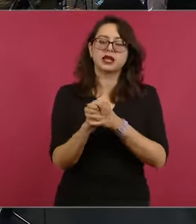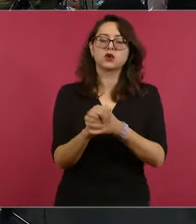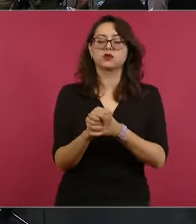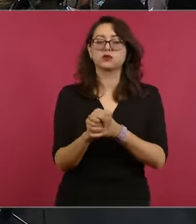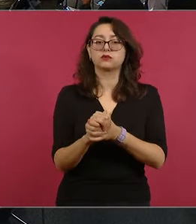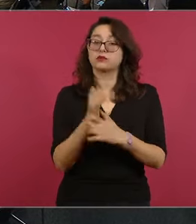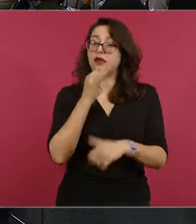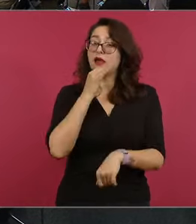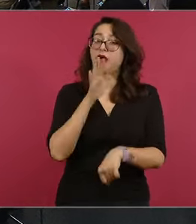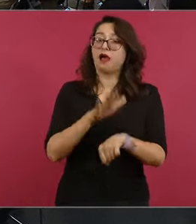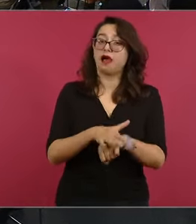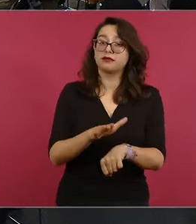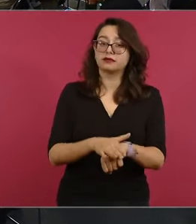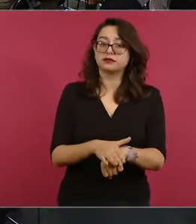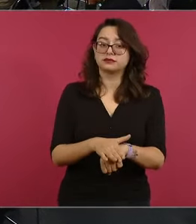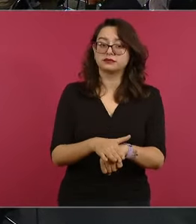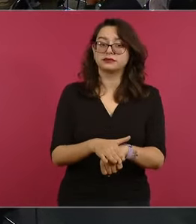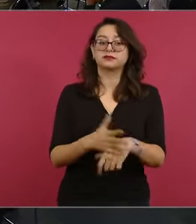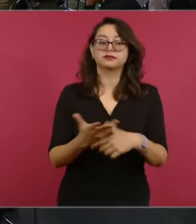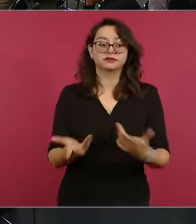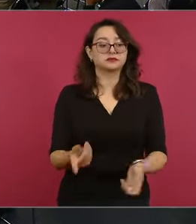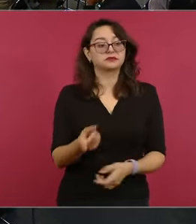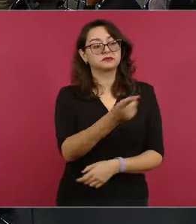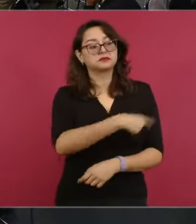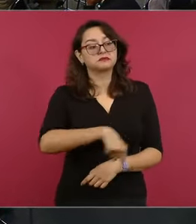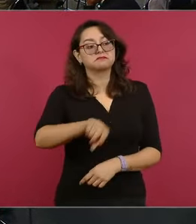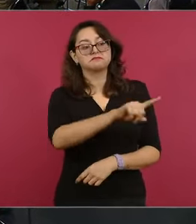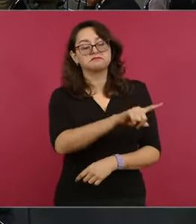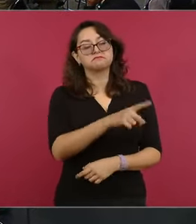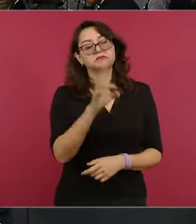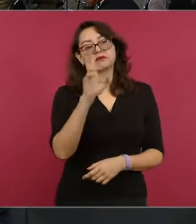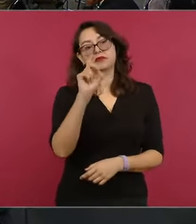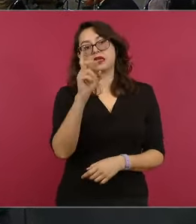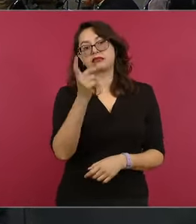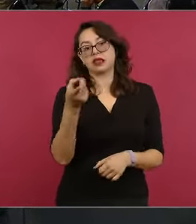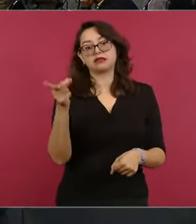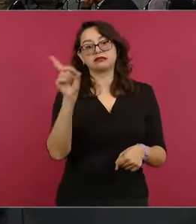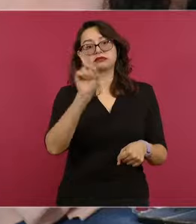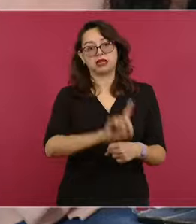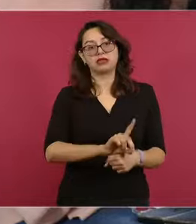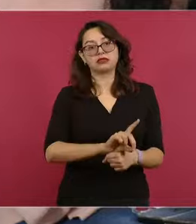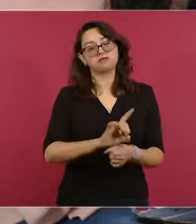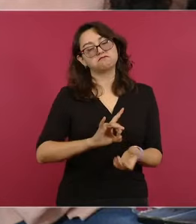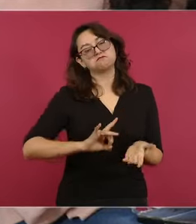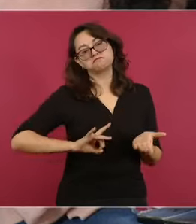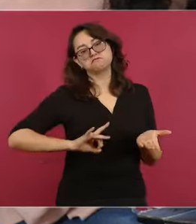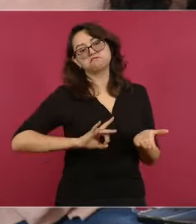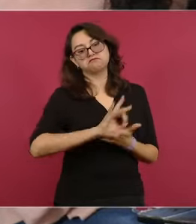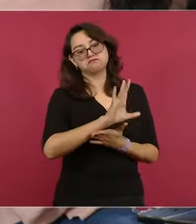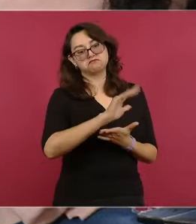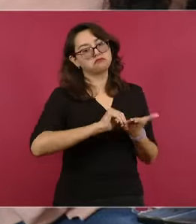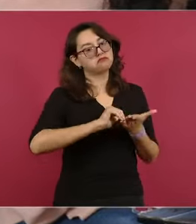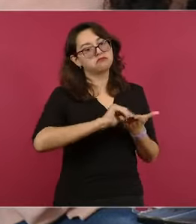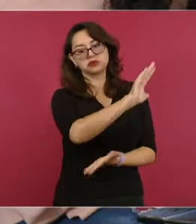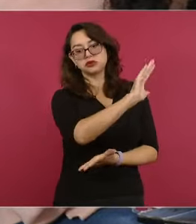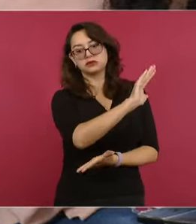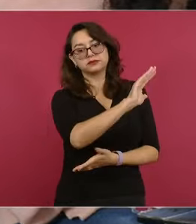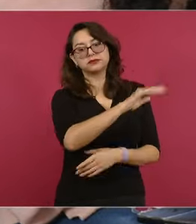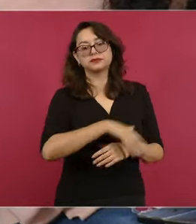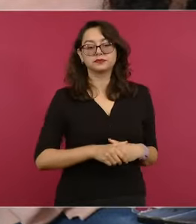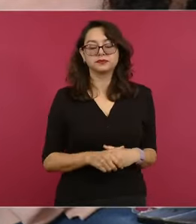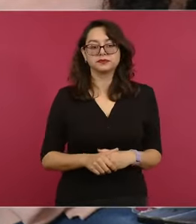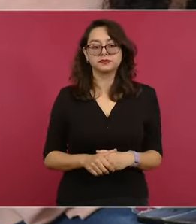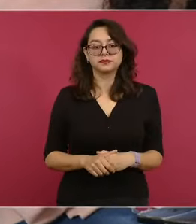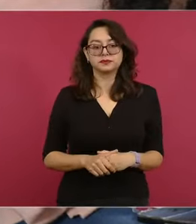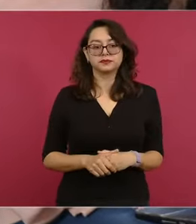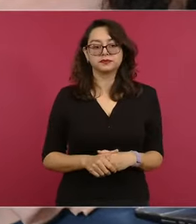conocimiento que tienen 30 días para desalojarlos a partir del 26 de septiembre. Van